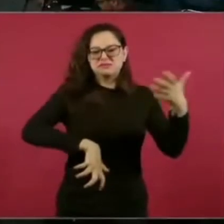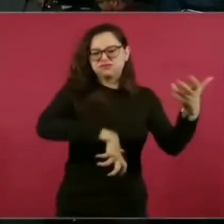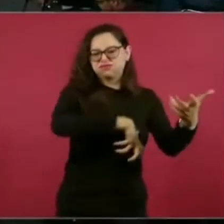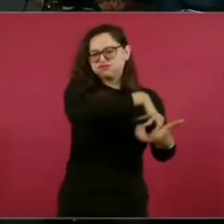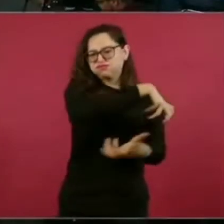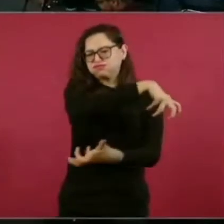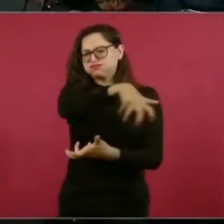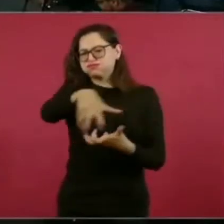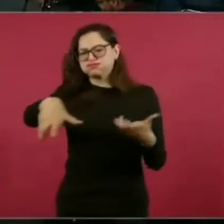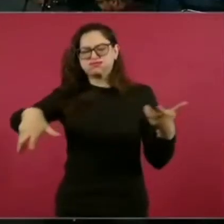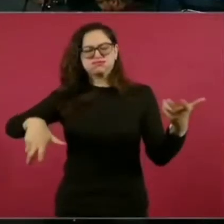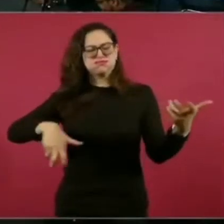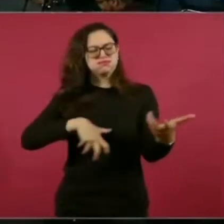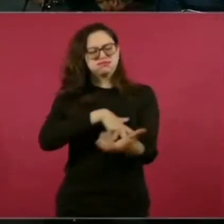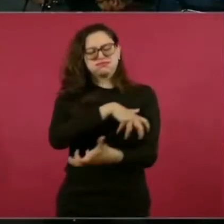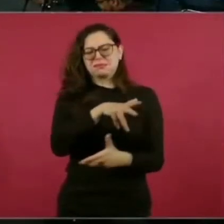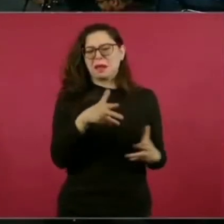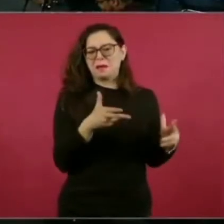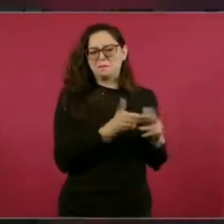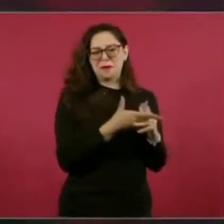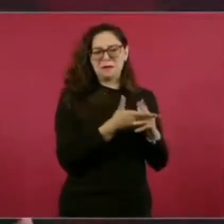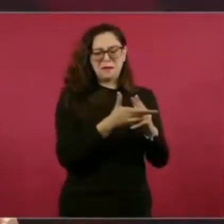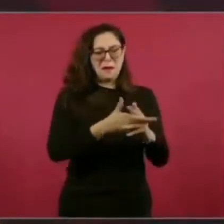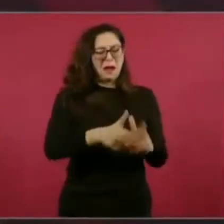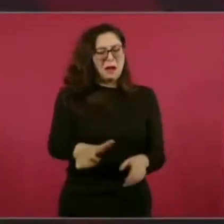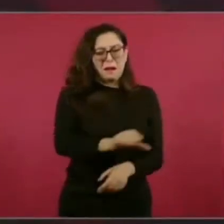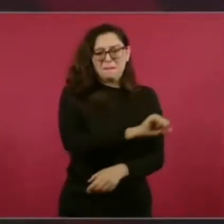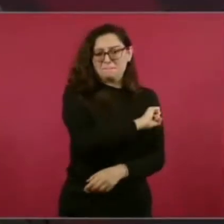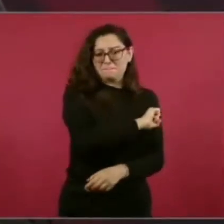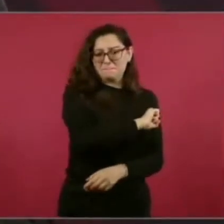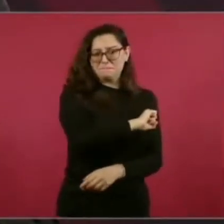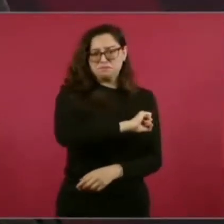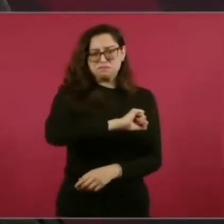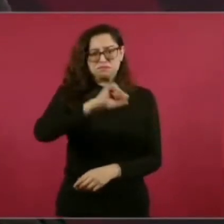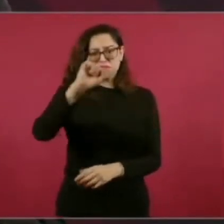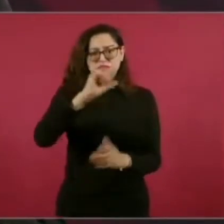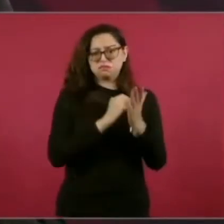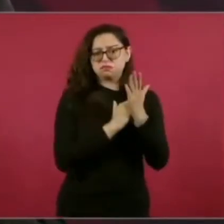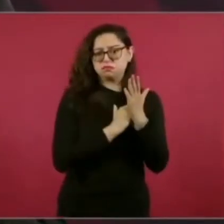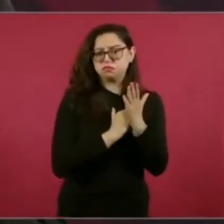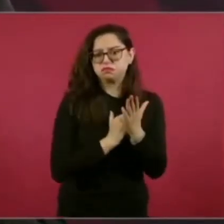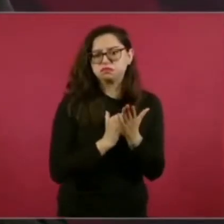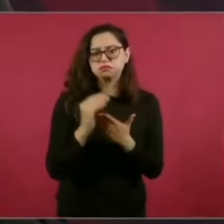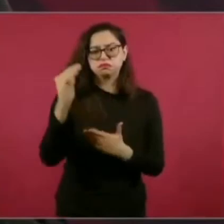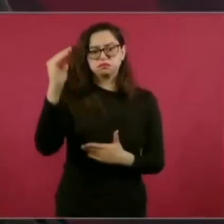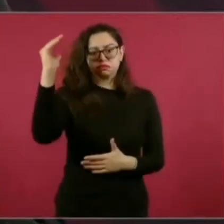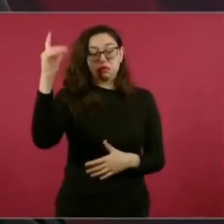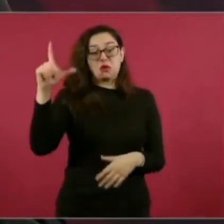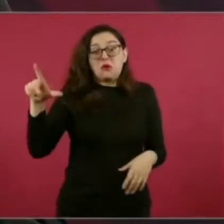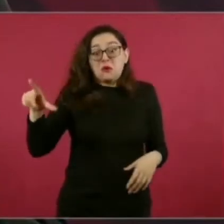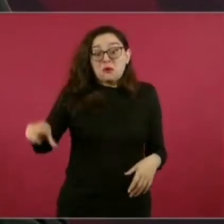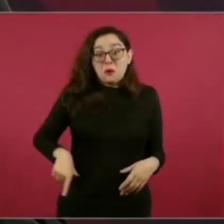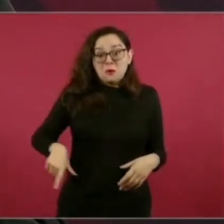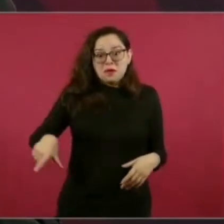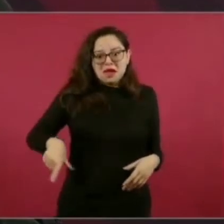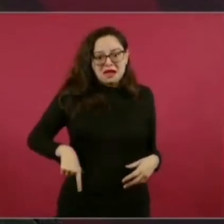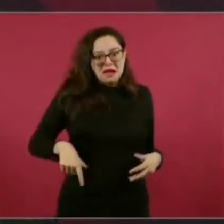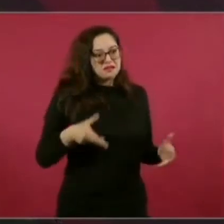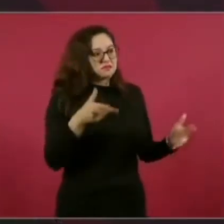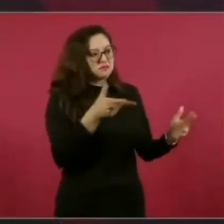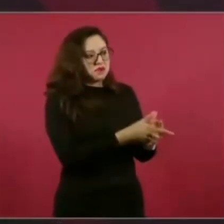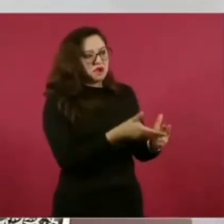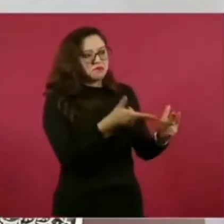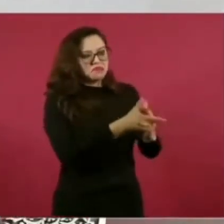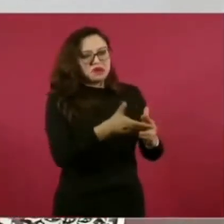masacres, es cuando se eleva el índice de letalidad, cuando